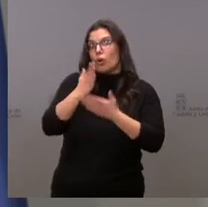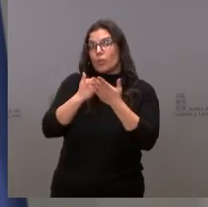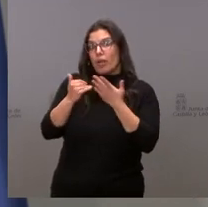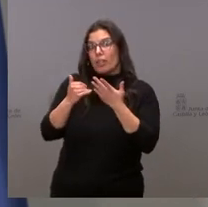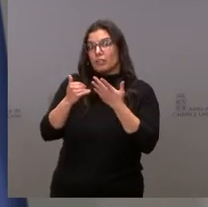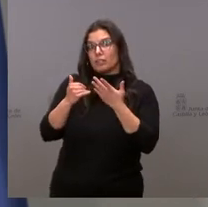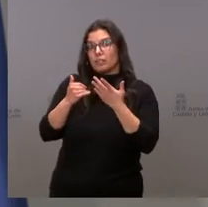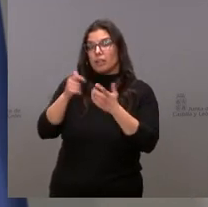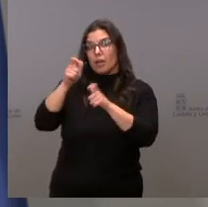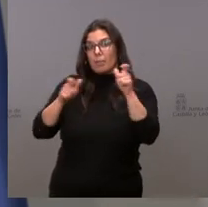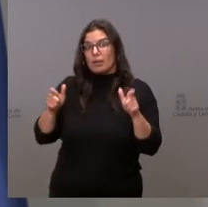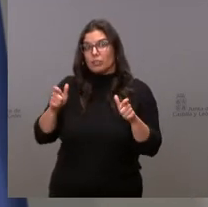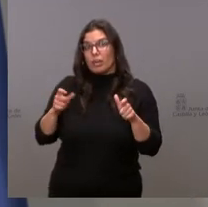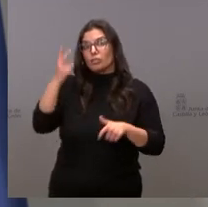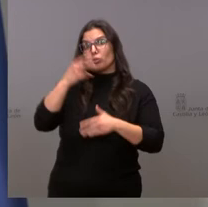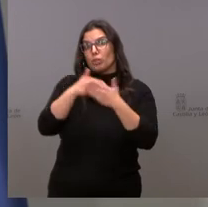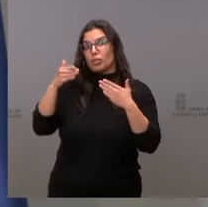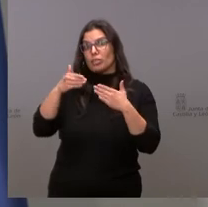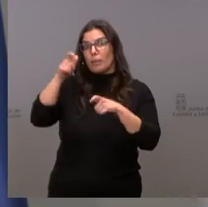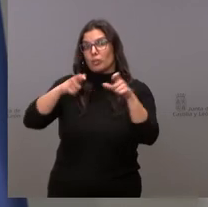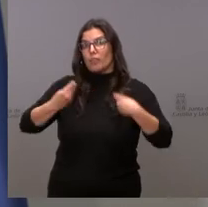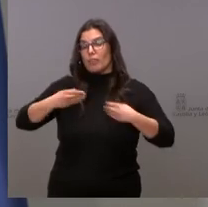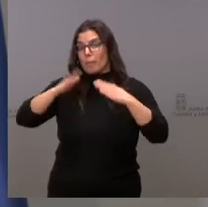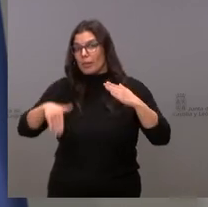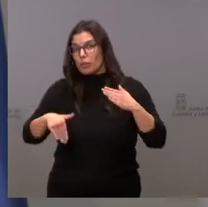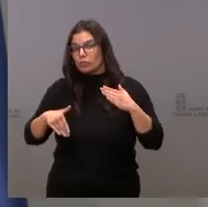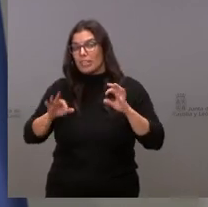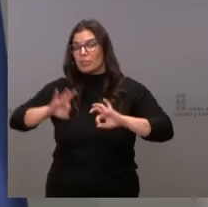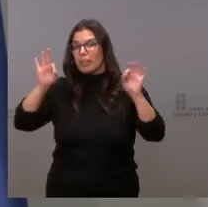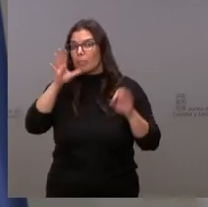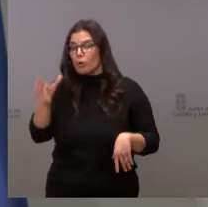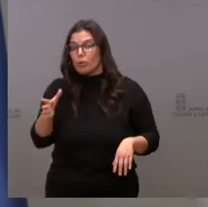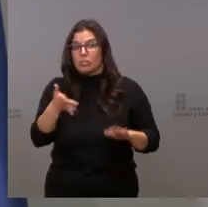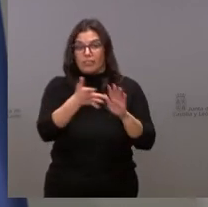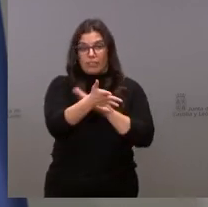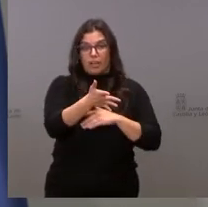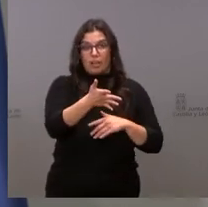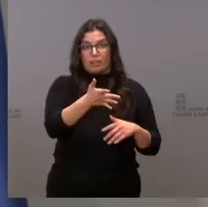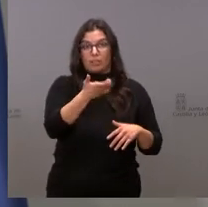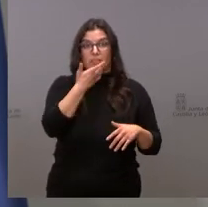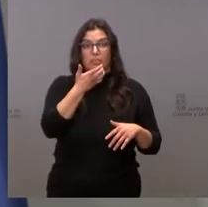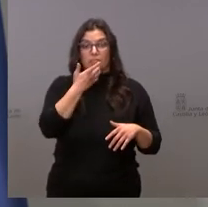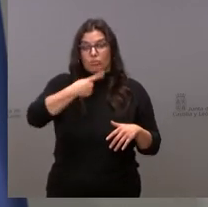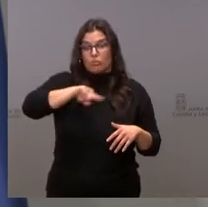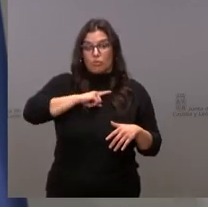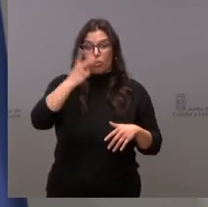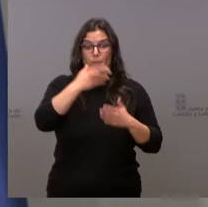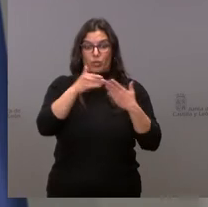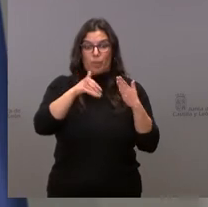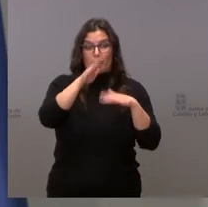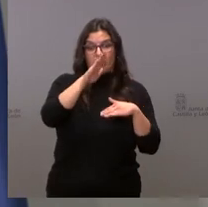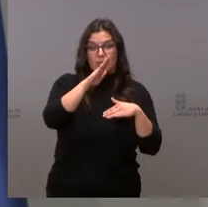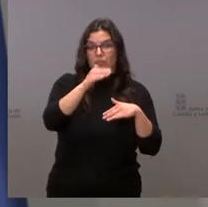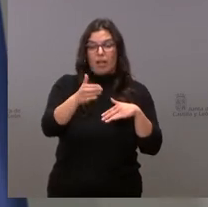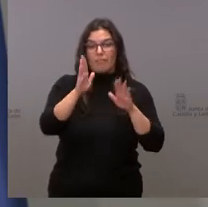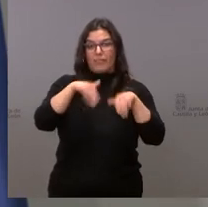tuvieran menos de 2 millones de habitantes y por tanto se excluyera de ese fondo a las comunidades autónomas como la nuestra que tenemos más de dos